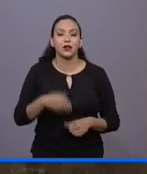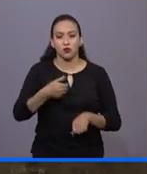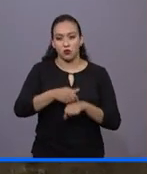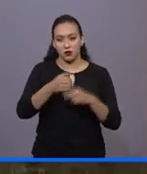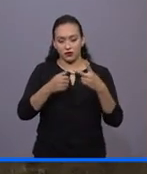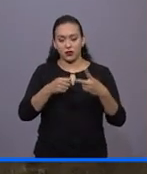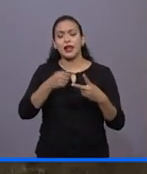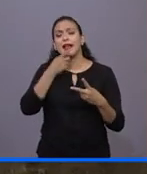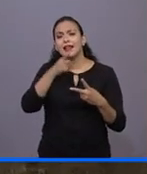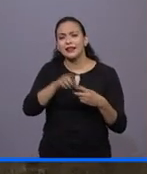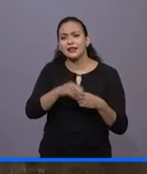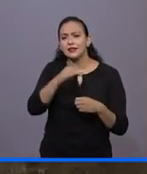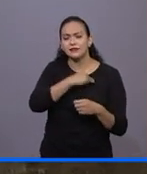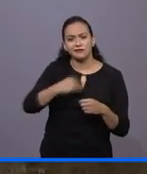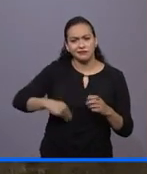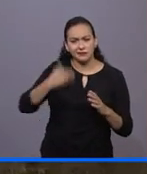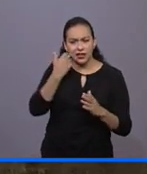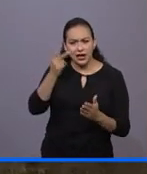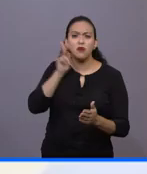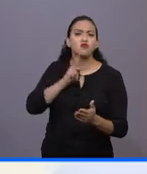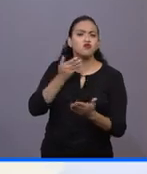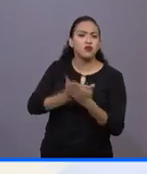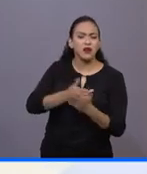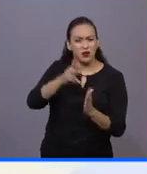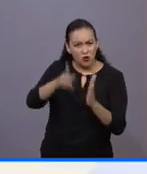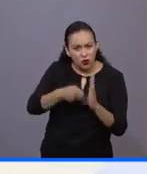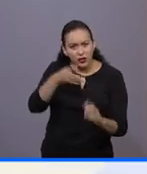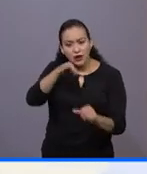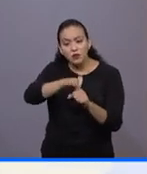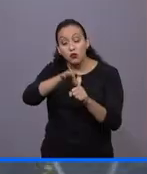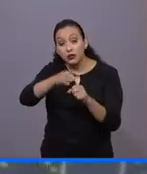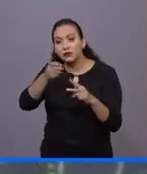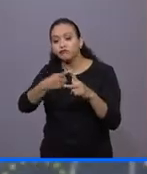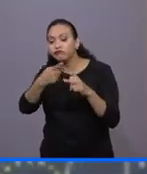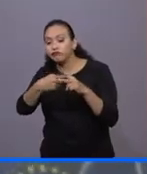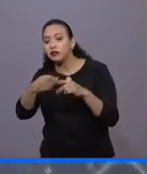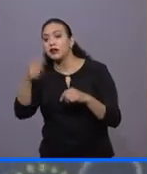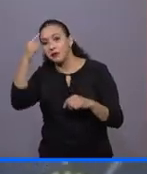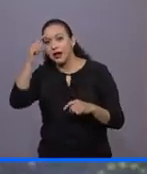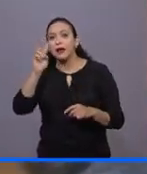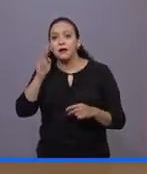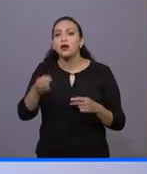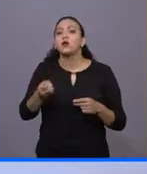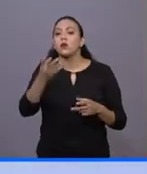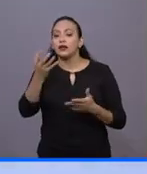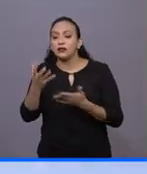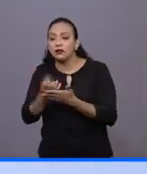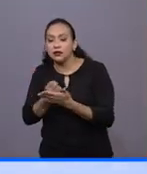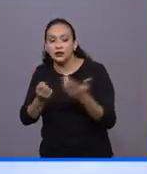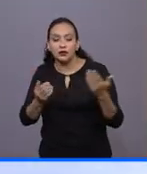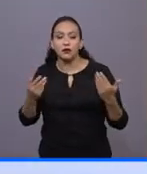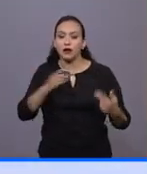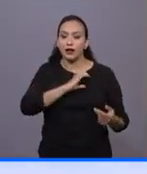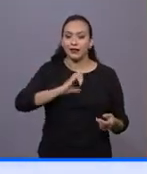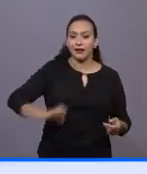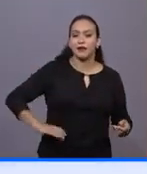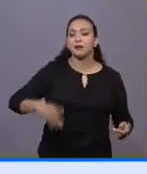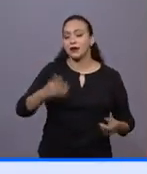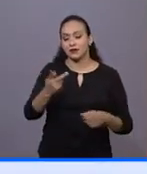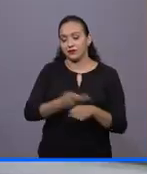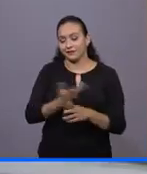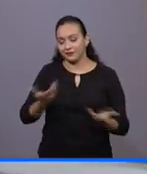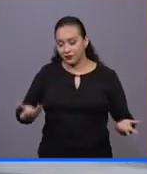cómputo municipal y presente pruebas claras de una diferencia cerrada entre candidaturas, lo que no sucedió. De manera